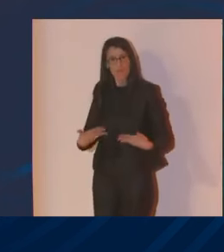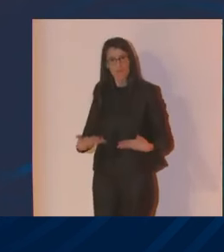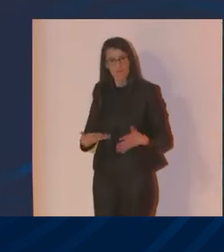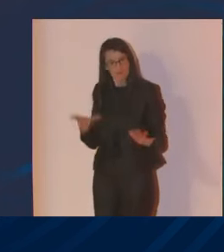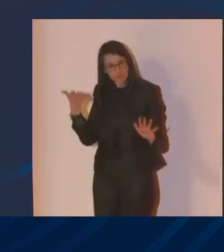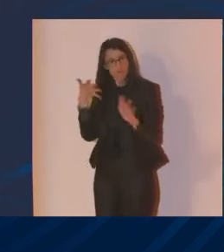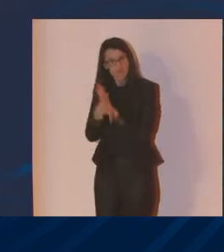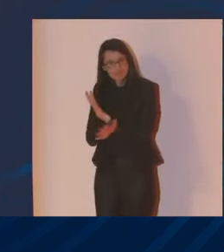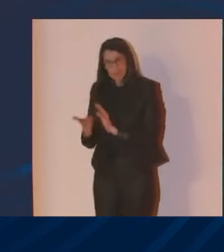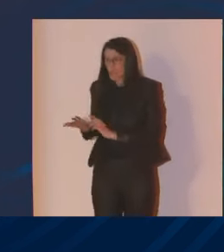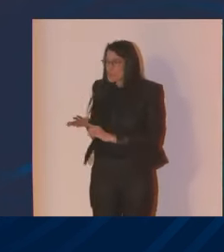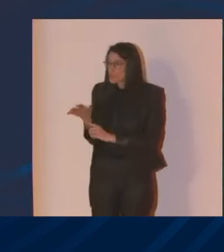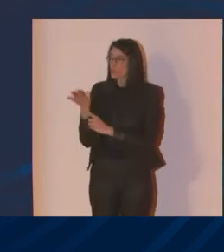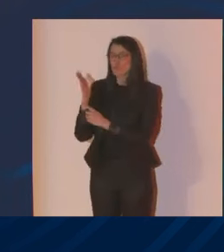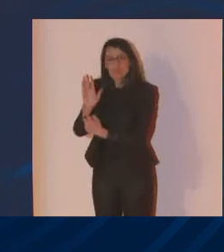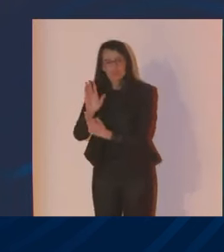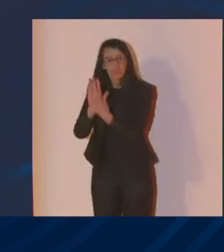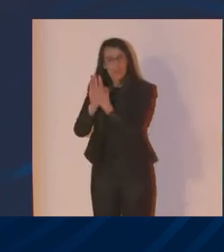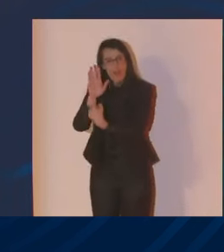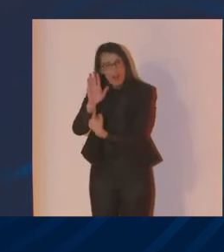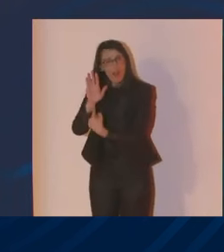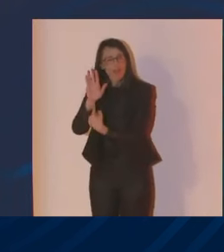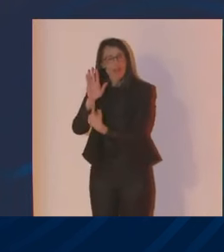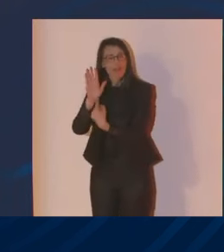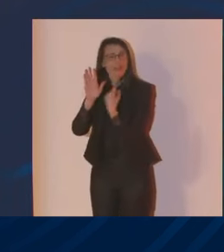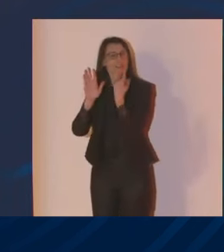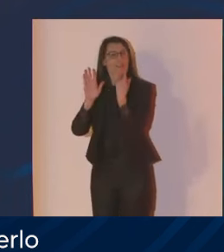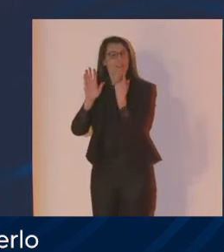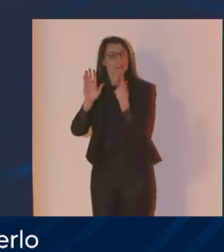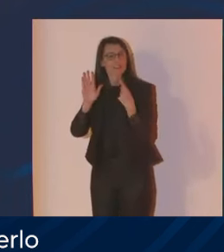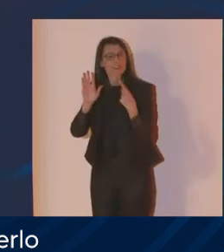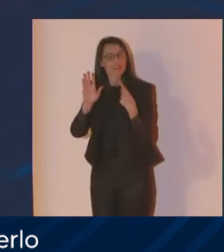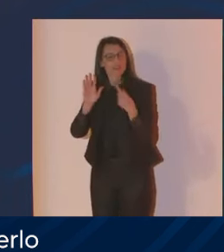Nos muestra la necesidad de reivindicar el